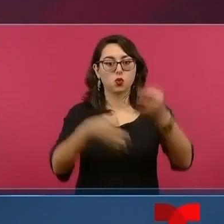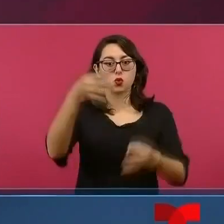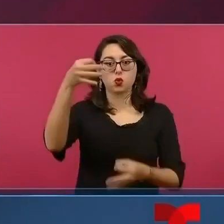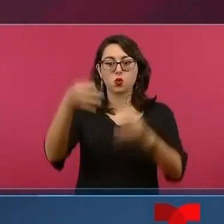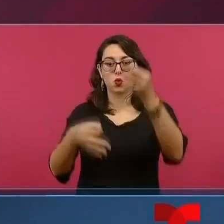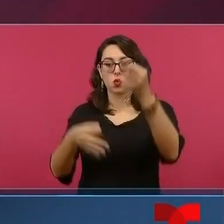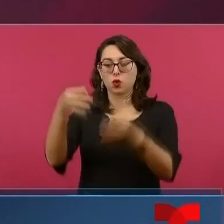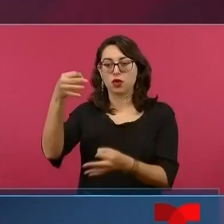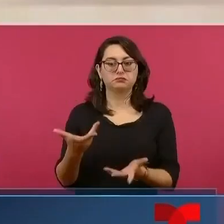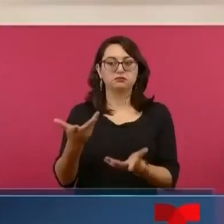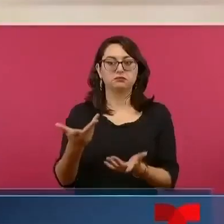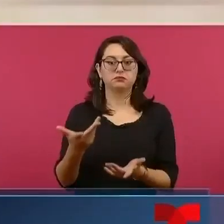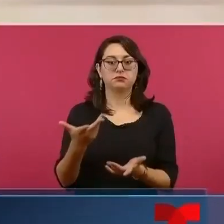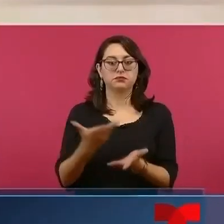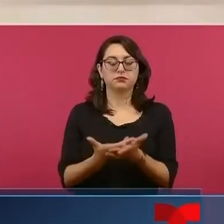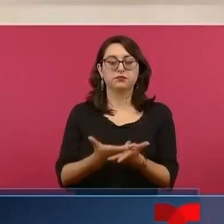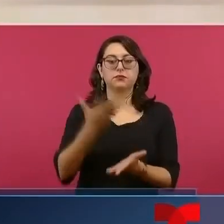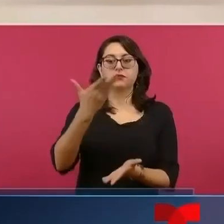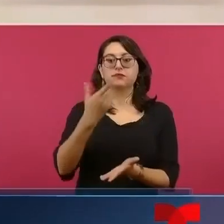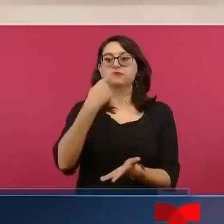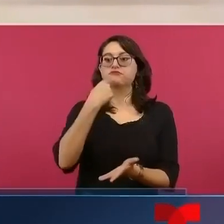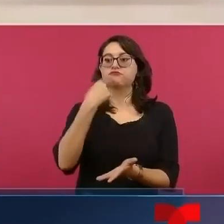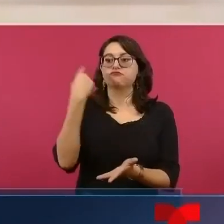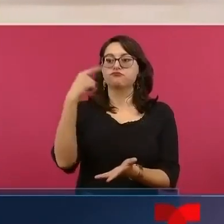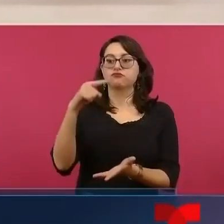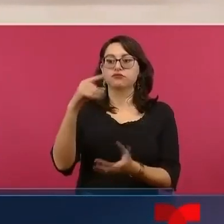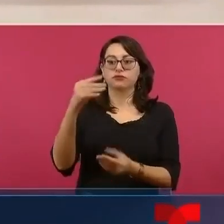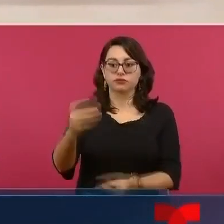una denuncia en contra